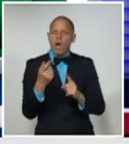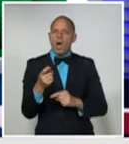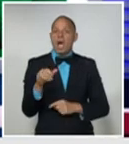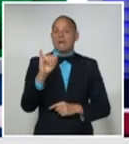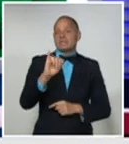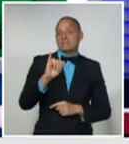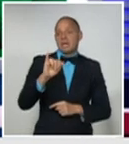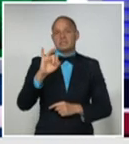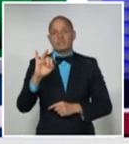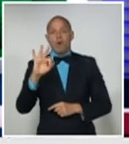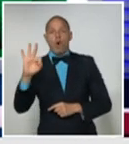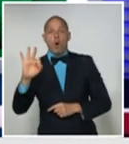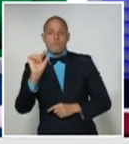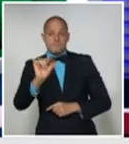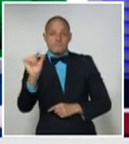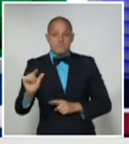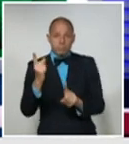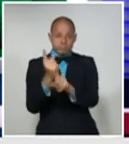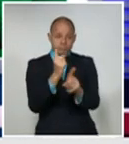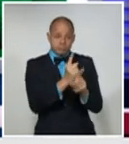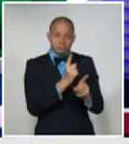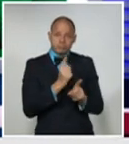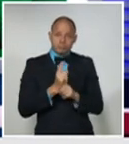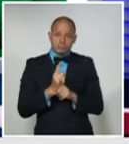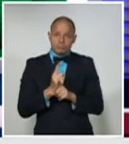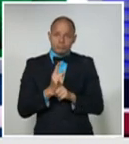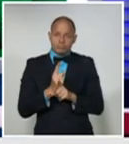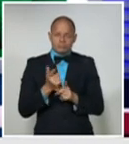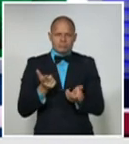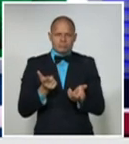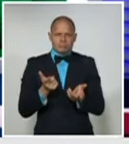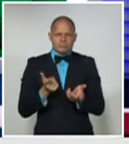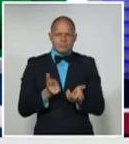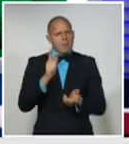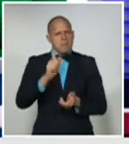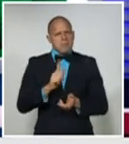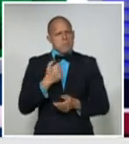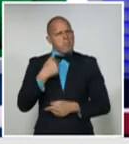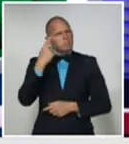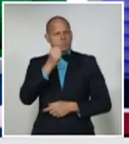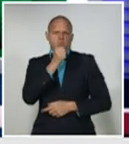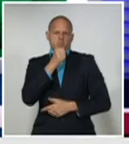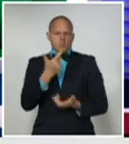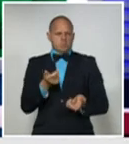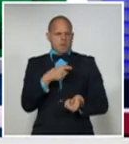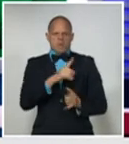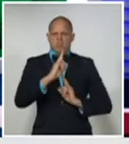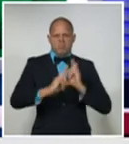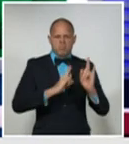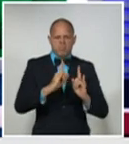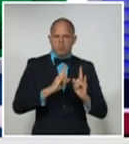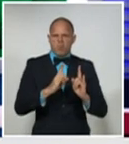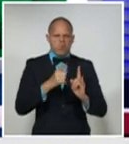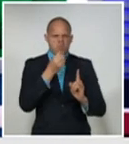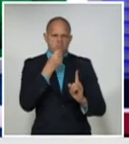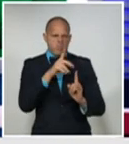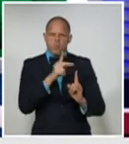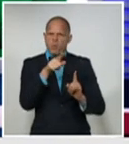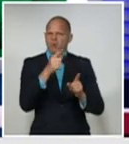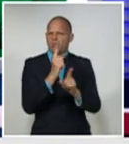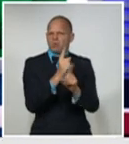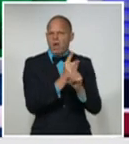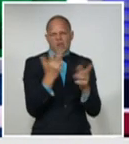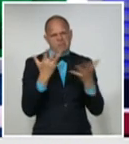porque cualquiera diría, bueno, ¿y qué hace un lactante con tanto contacto en tiempo de pandemia?